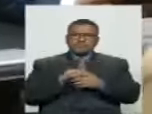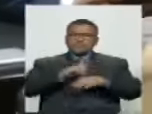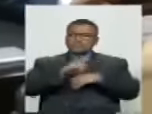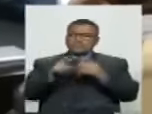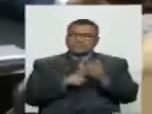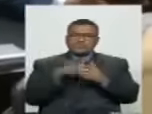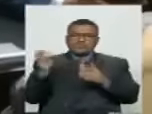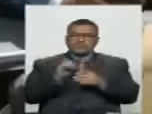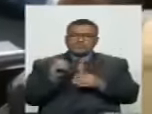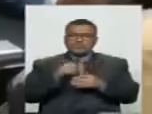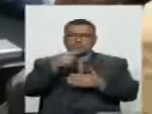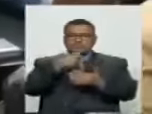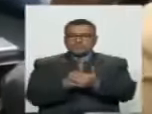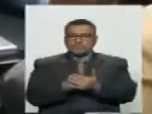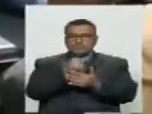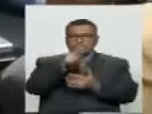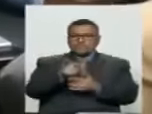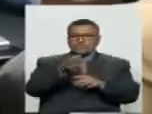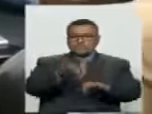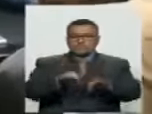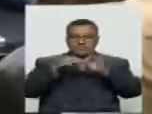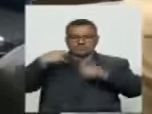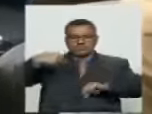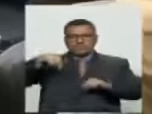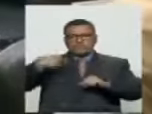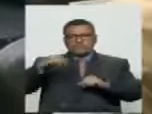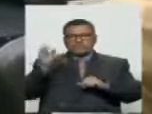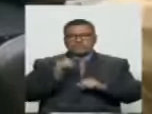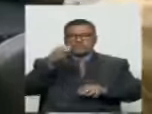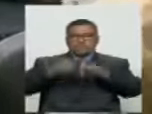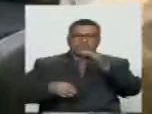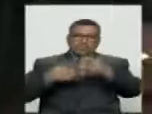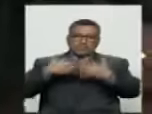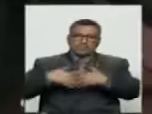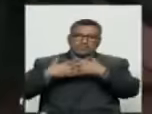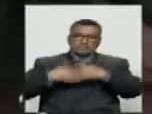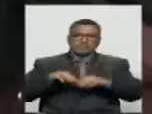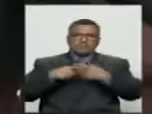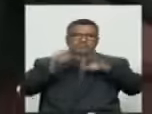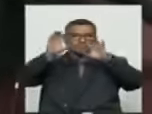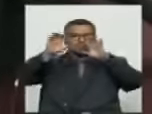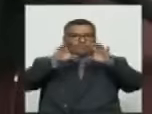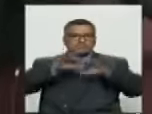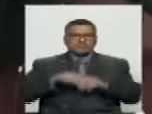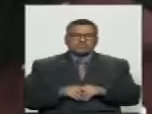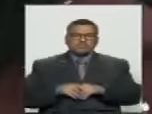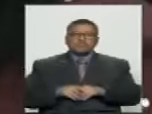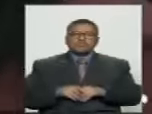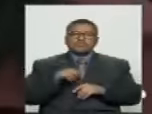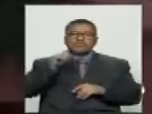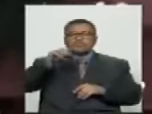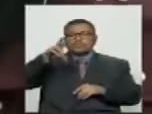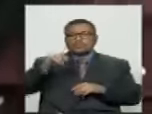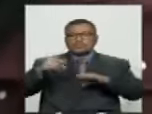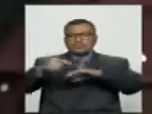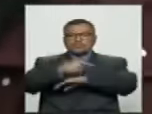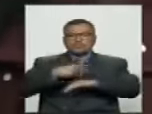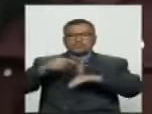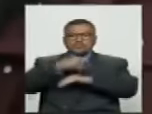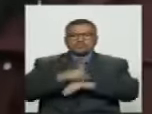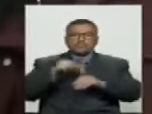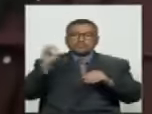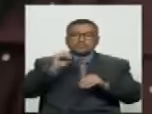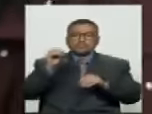o parcialmente a través de personas naturales o jurídicas extranjeras. Las organizaciones no gubernamentales